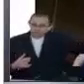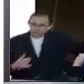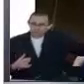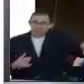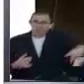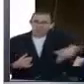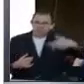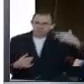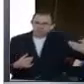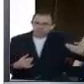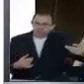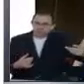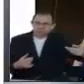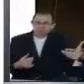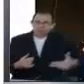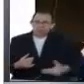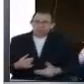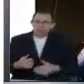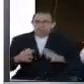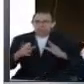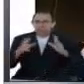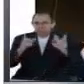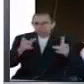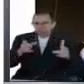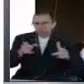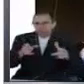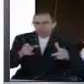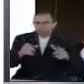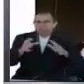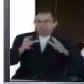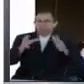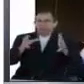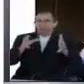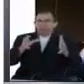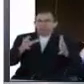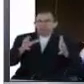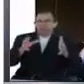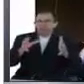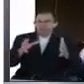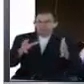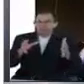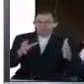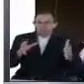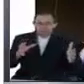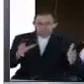estaba el demonio al frente tomando de ella. El demonio, como usted bien ahora, el demonio